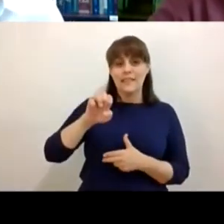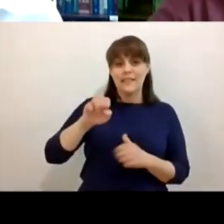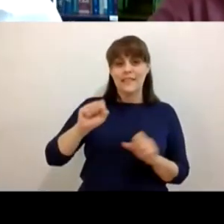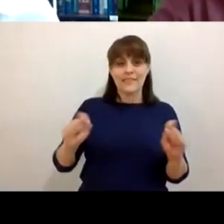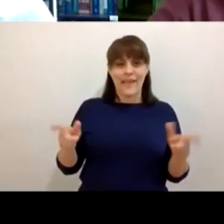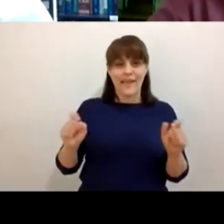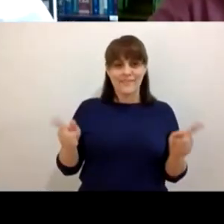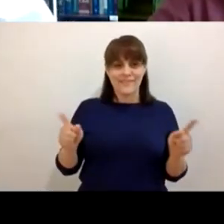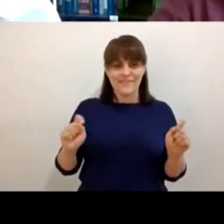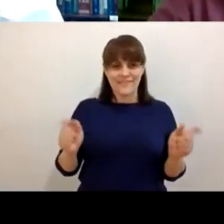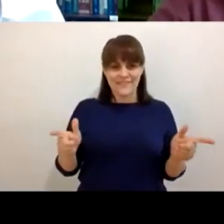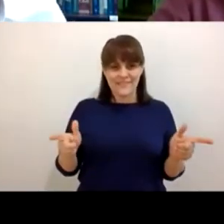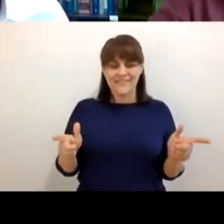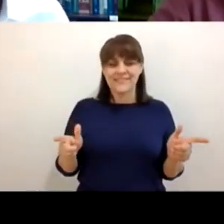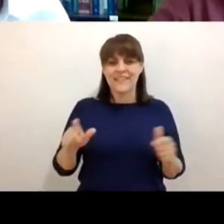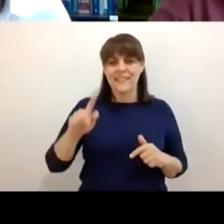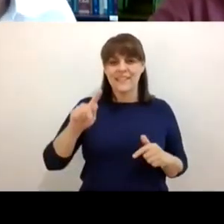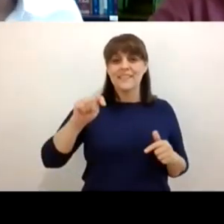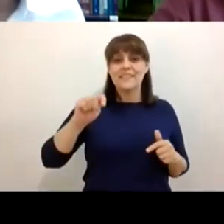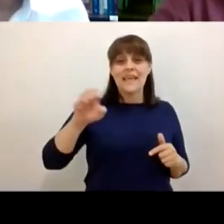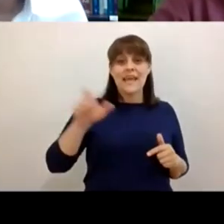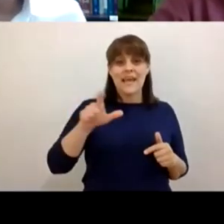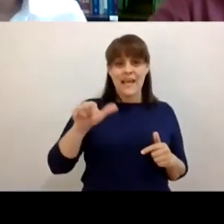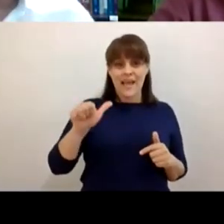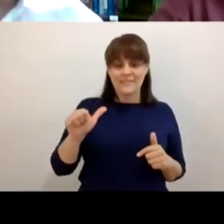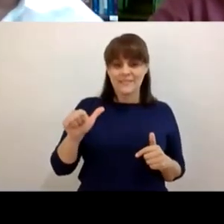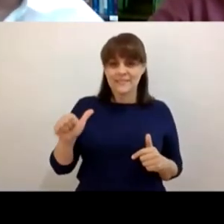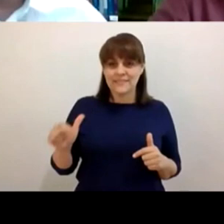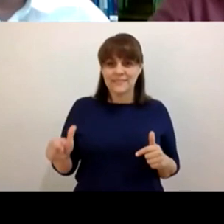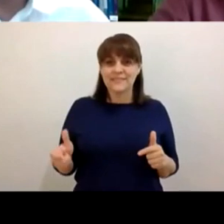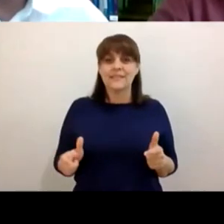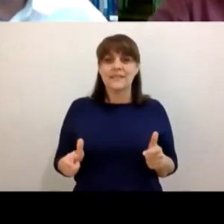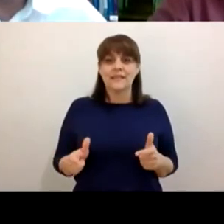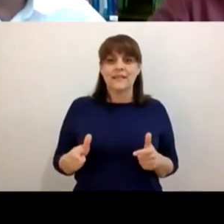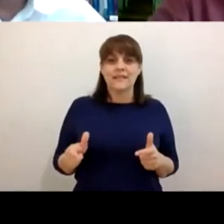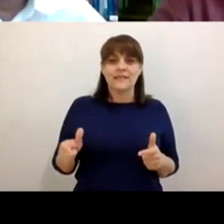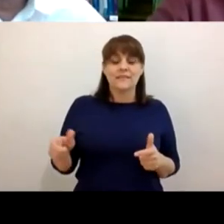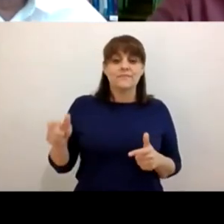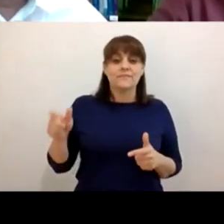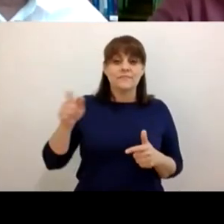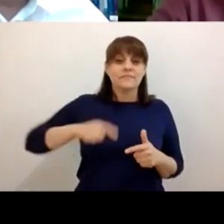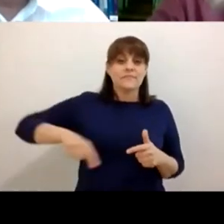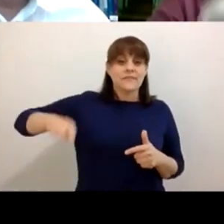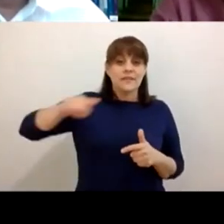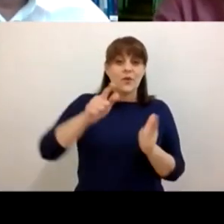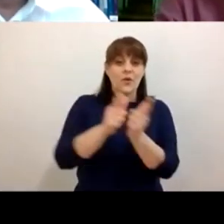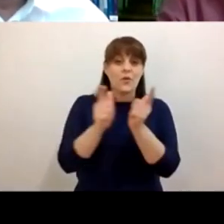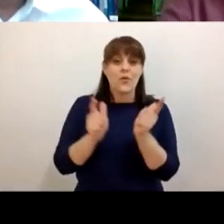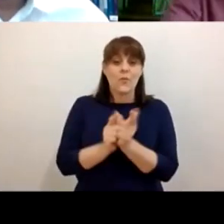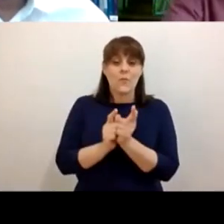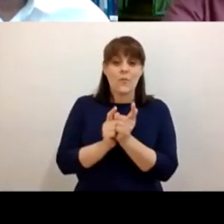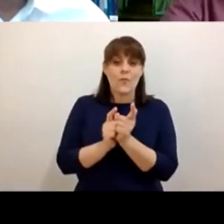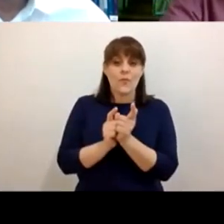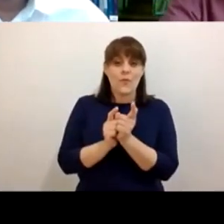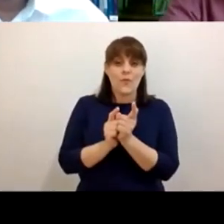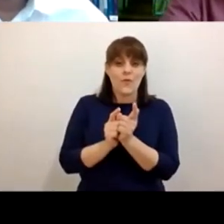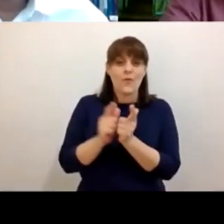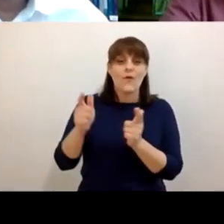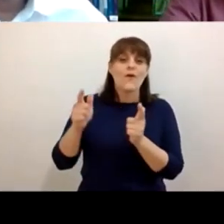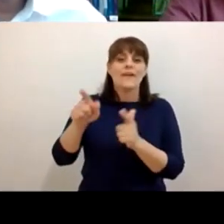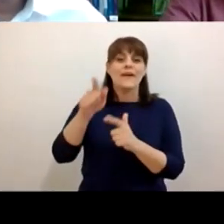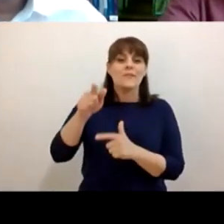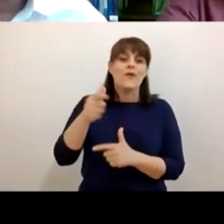cártel que tienen seguramente, el cártel de fans, digo, de Santiago Altamirano, de Saskia y de Gadi y